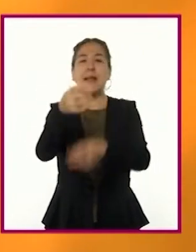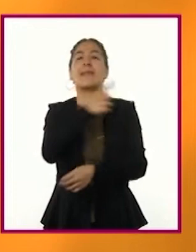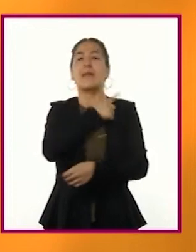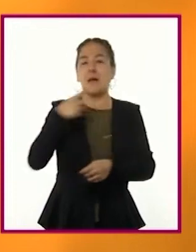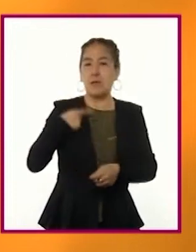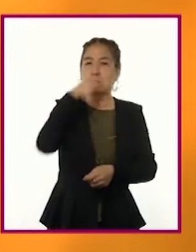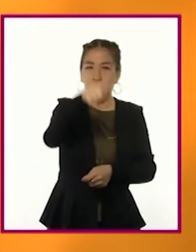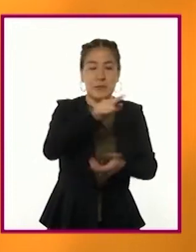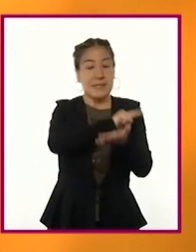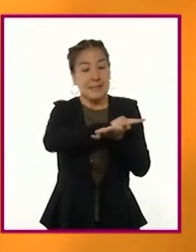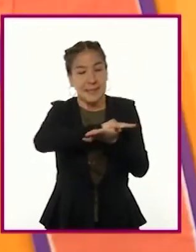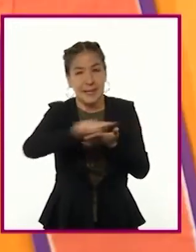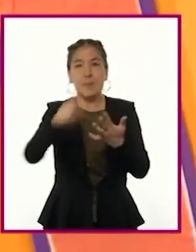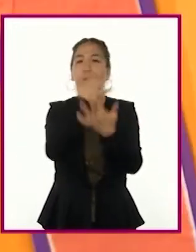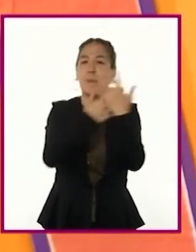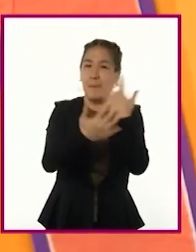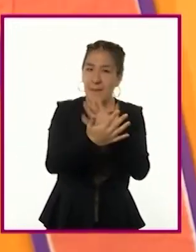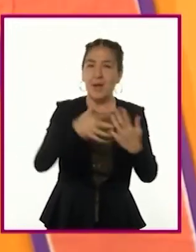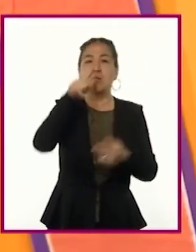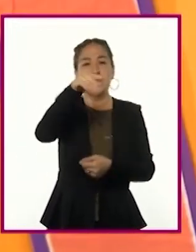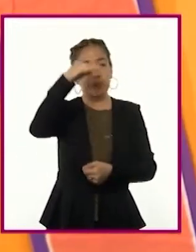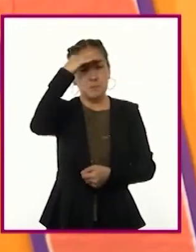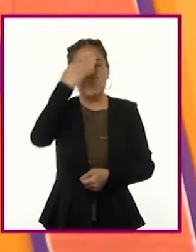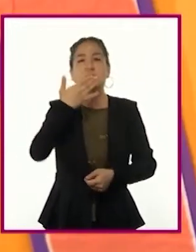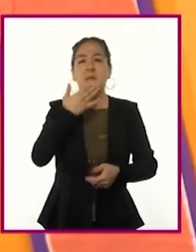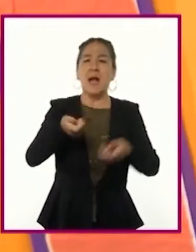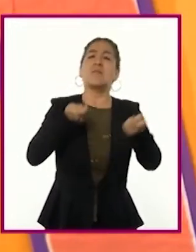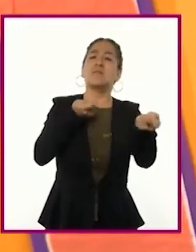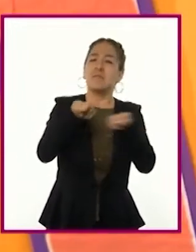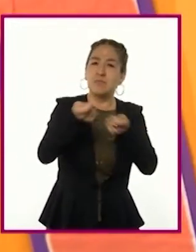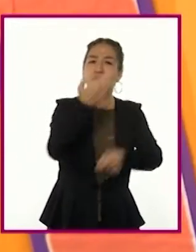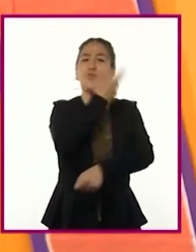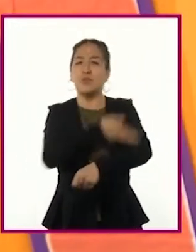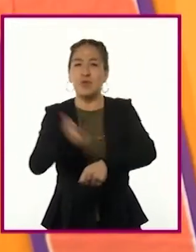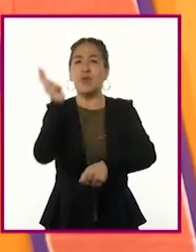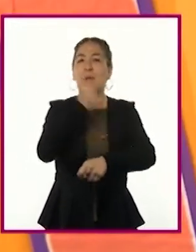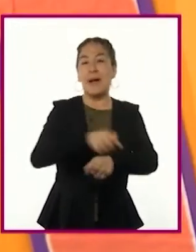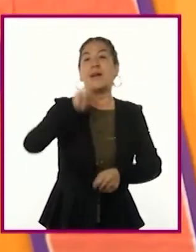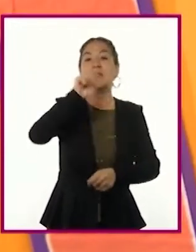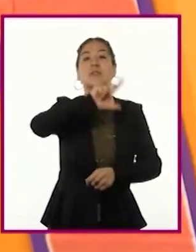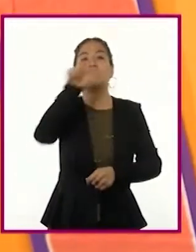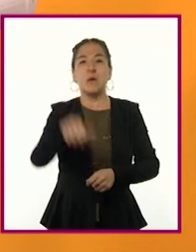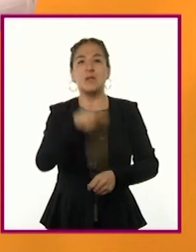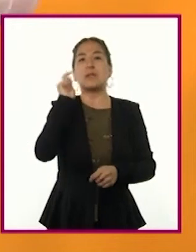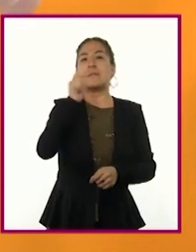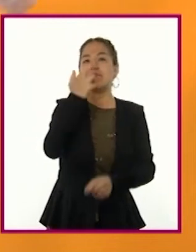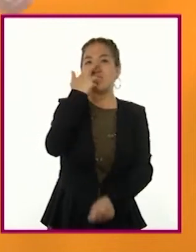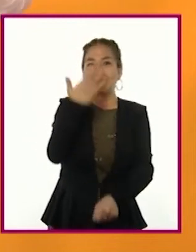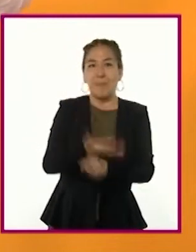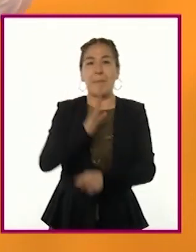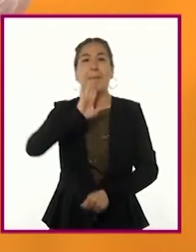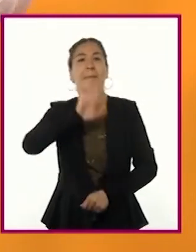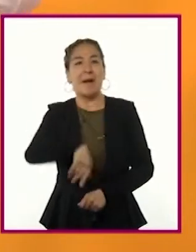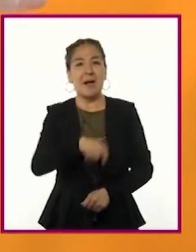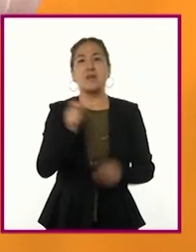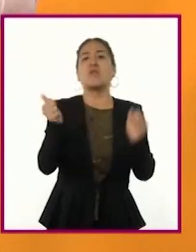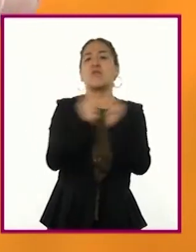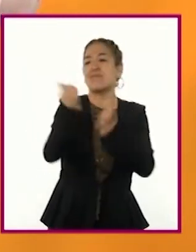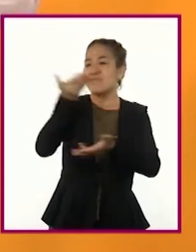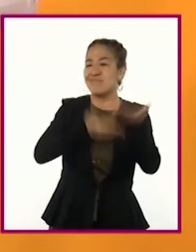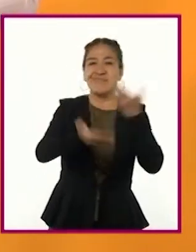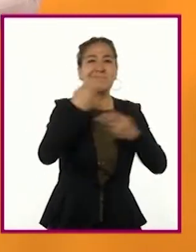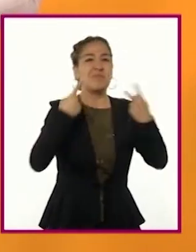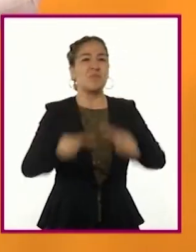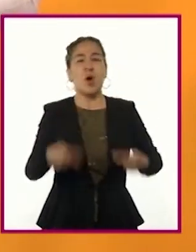con higiene y moderación, ya que puede afectar las responsabilidades diarias de una persona y relaciones